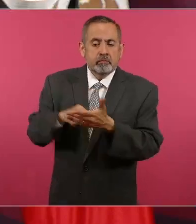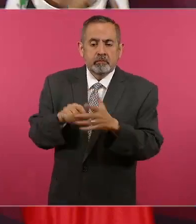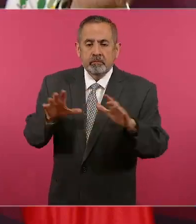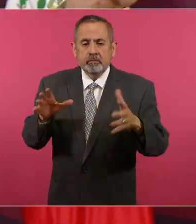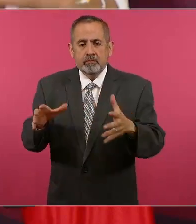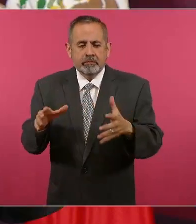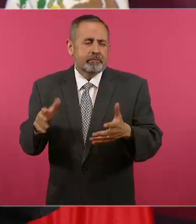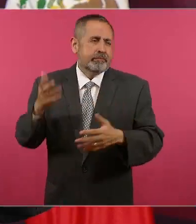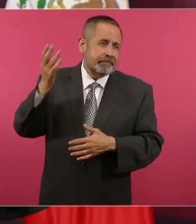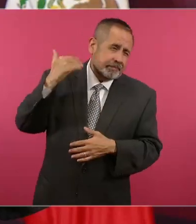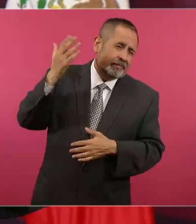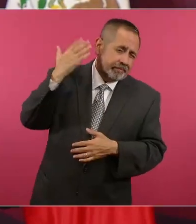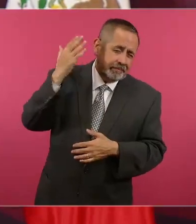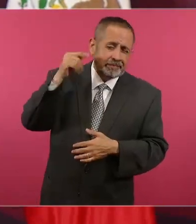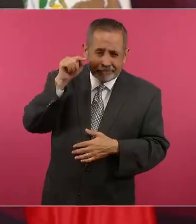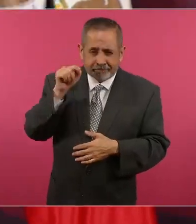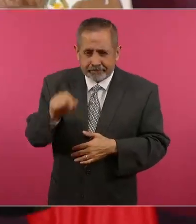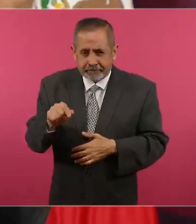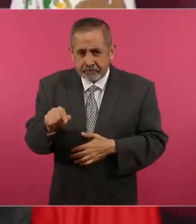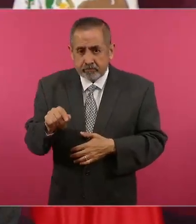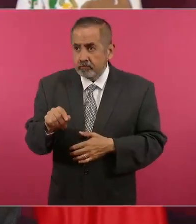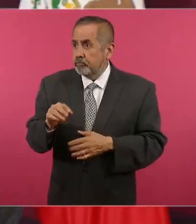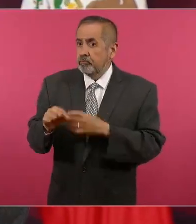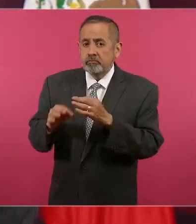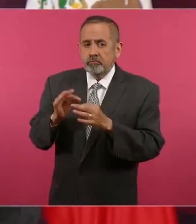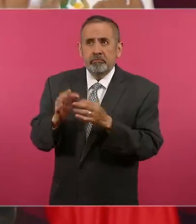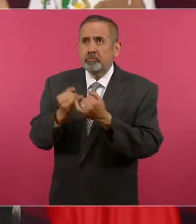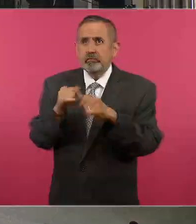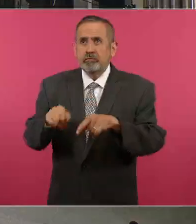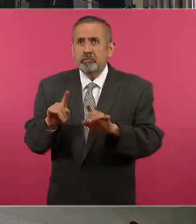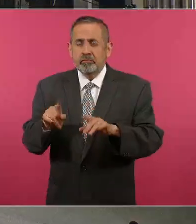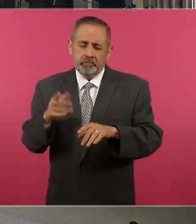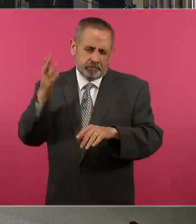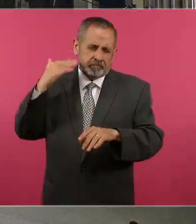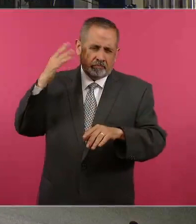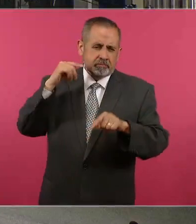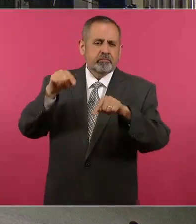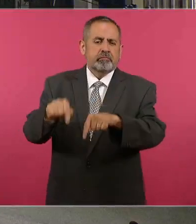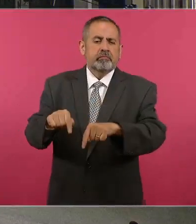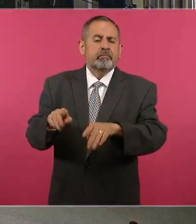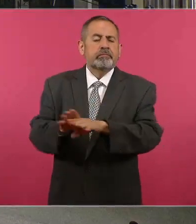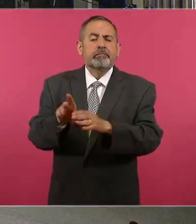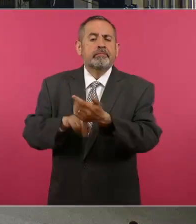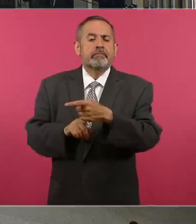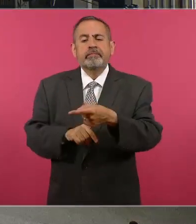impactado, vamos a decir, no así como este, sino